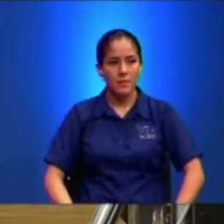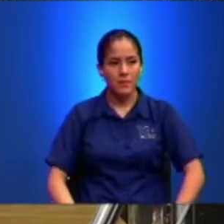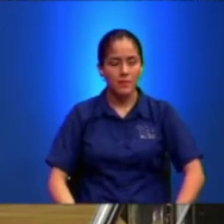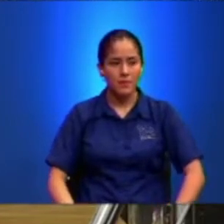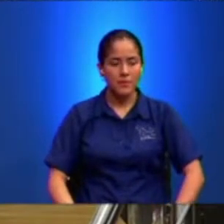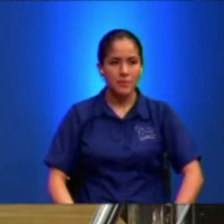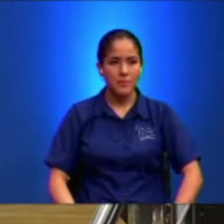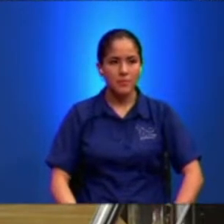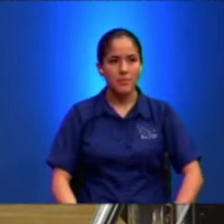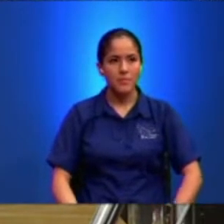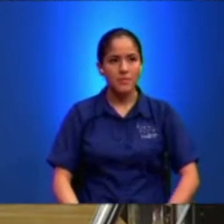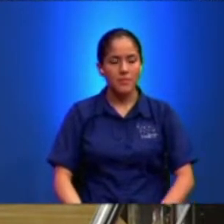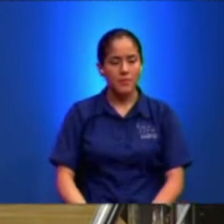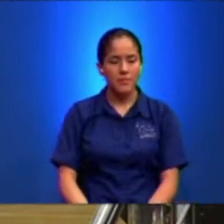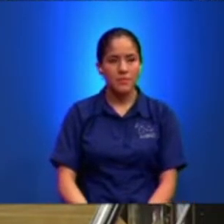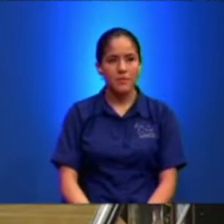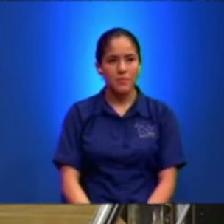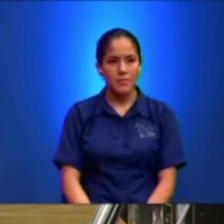21